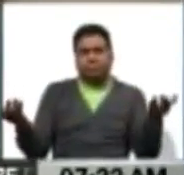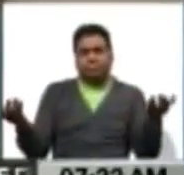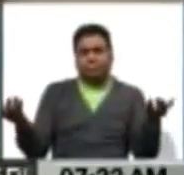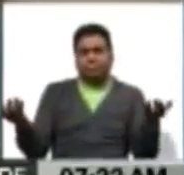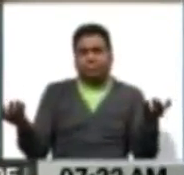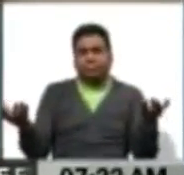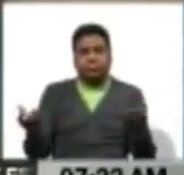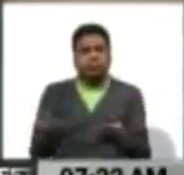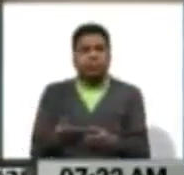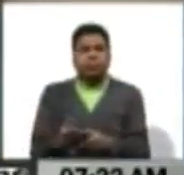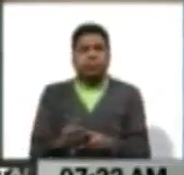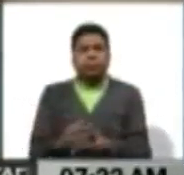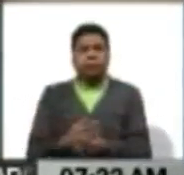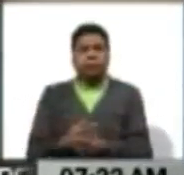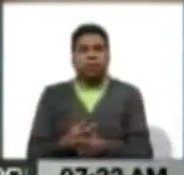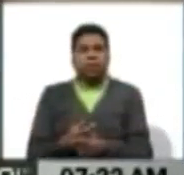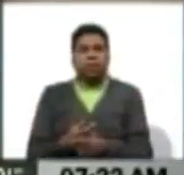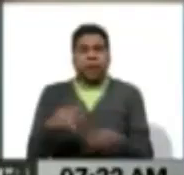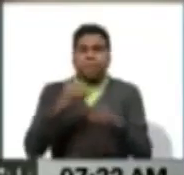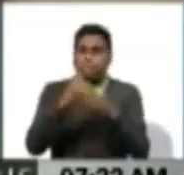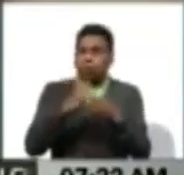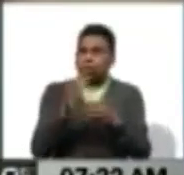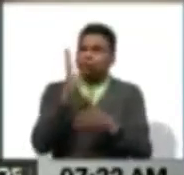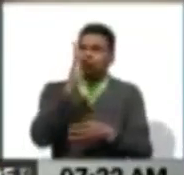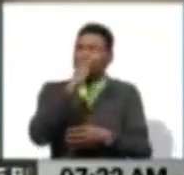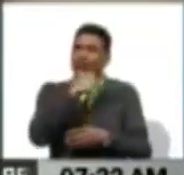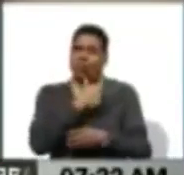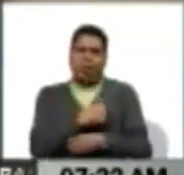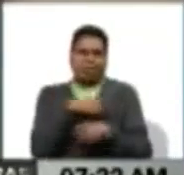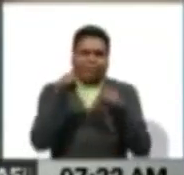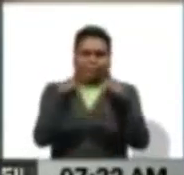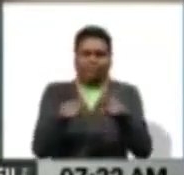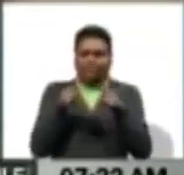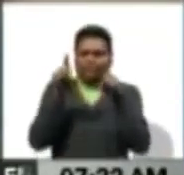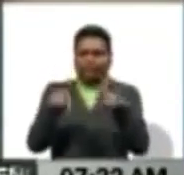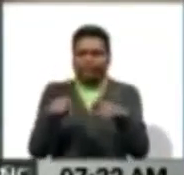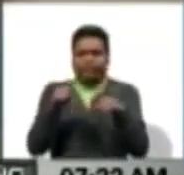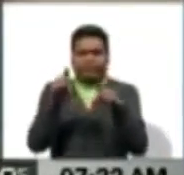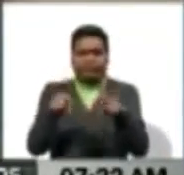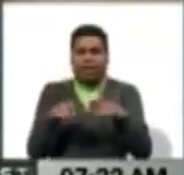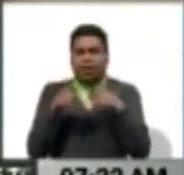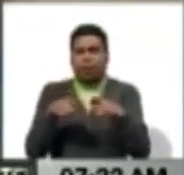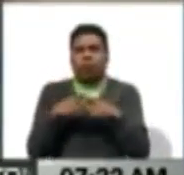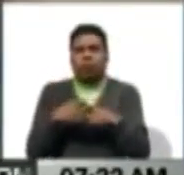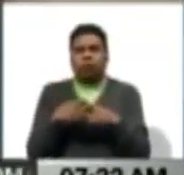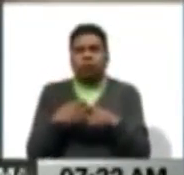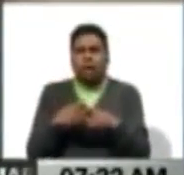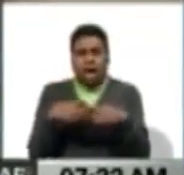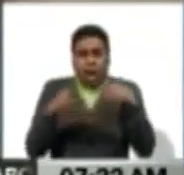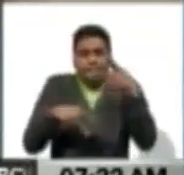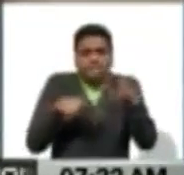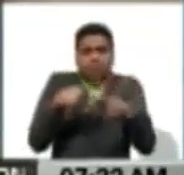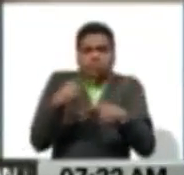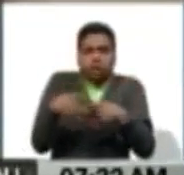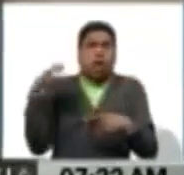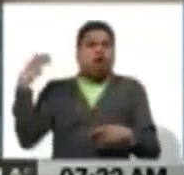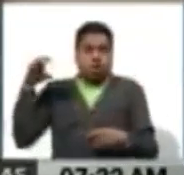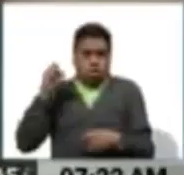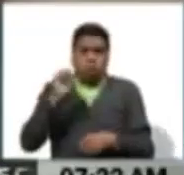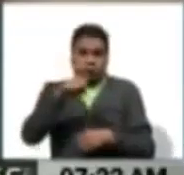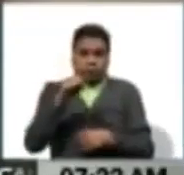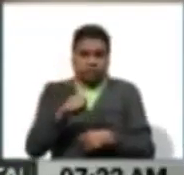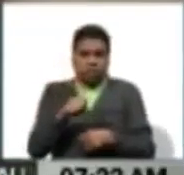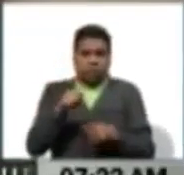siembra en Venezuela, en Colombia sí siembra, y tiene un proceso de beneficios al